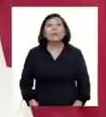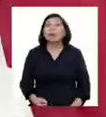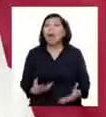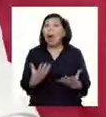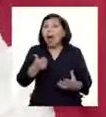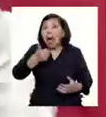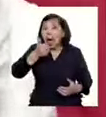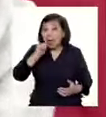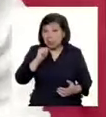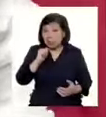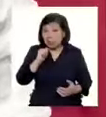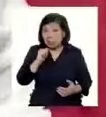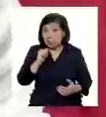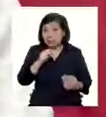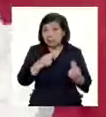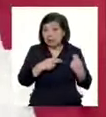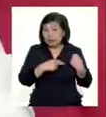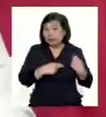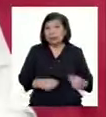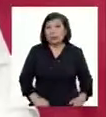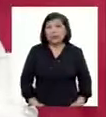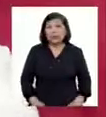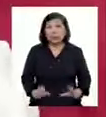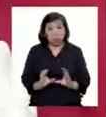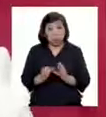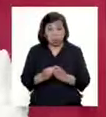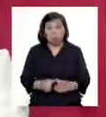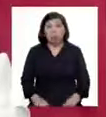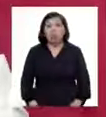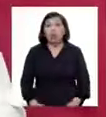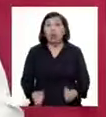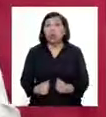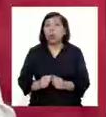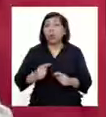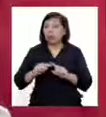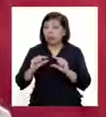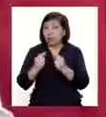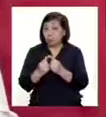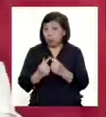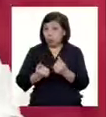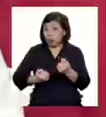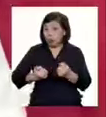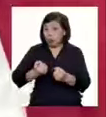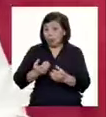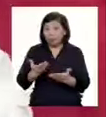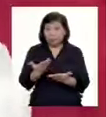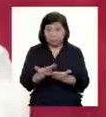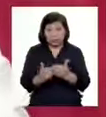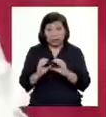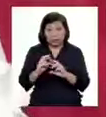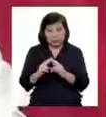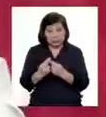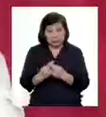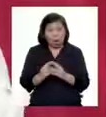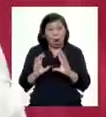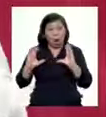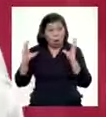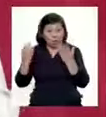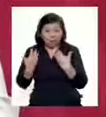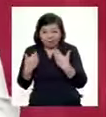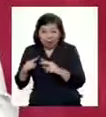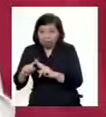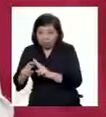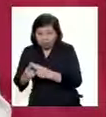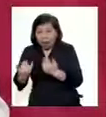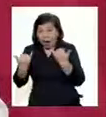Adicionalmente, el día de ayer, conforme al compromiso que asumió este sector con los diversos grupos de transportistas con los que nos hemos reunido en el Congreso de la